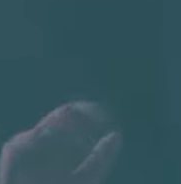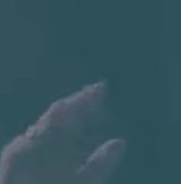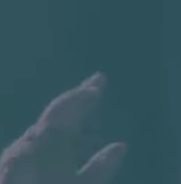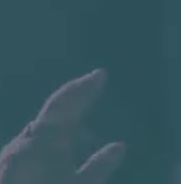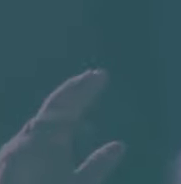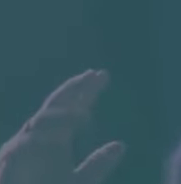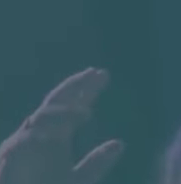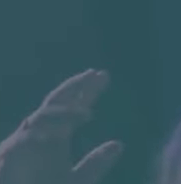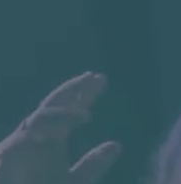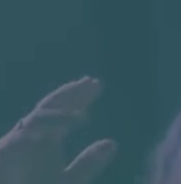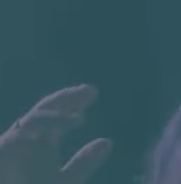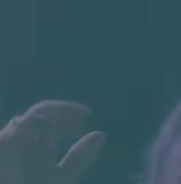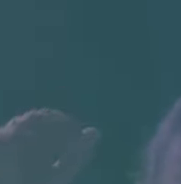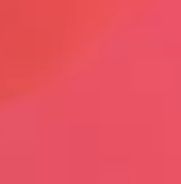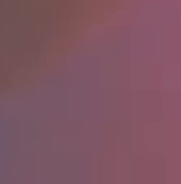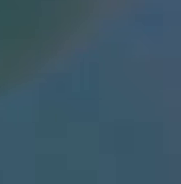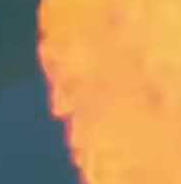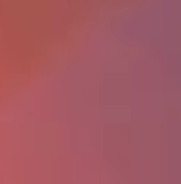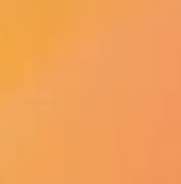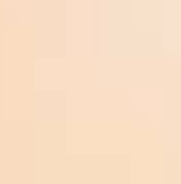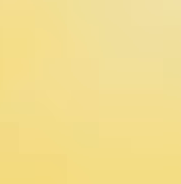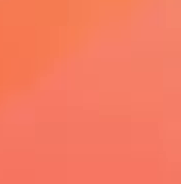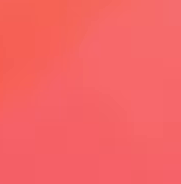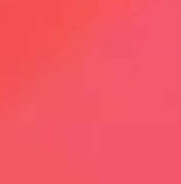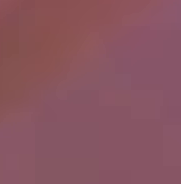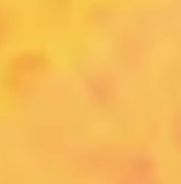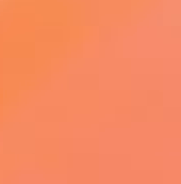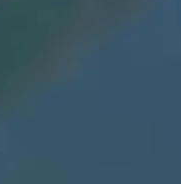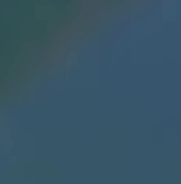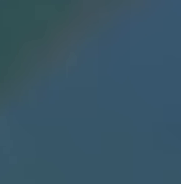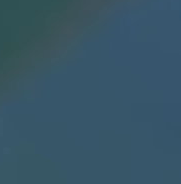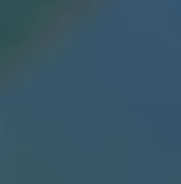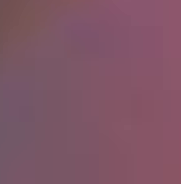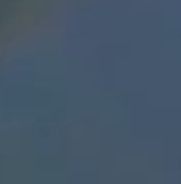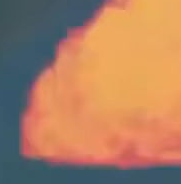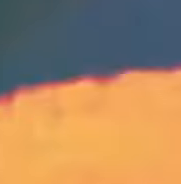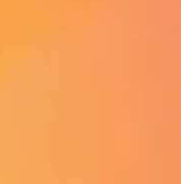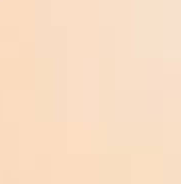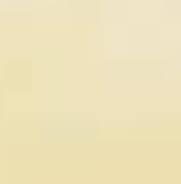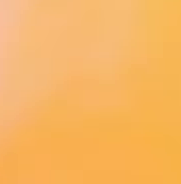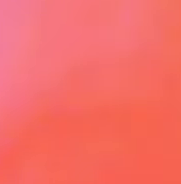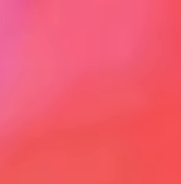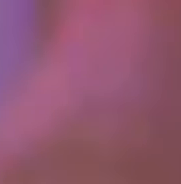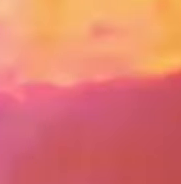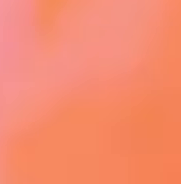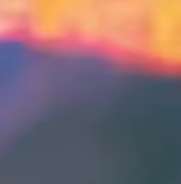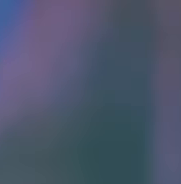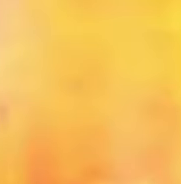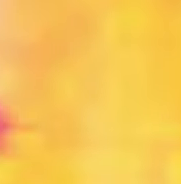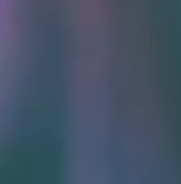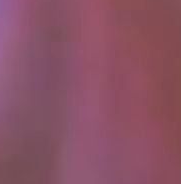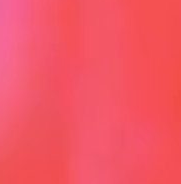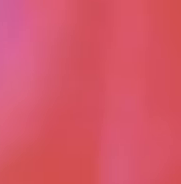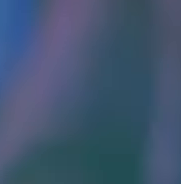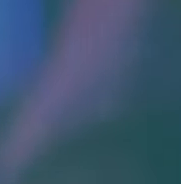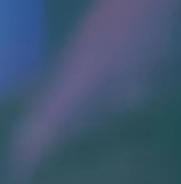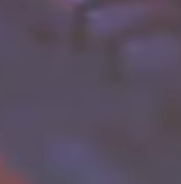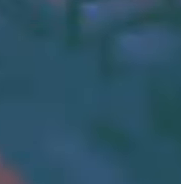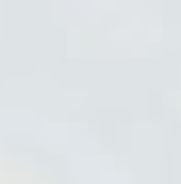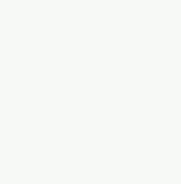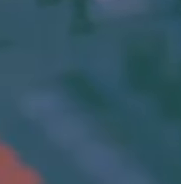Buscad al Señor mientras pueda ser hallado. Llamadle en tanto que está cerca. Isaías